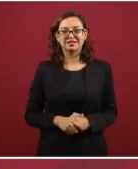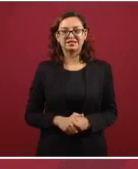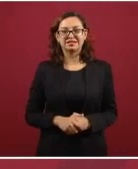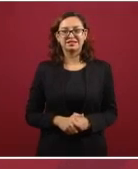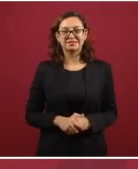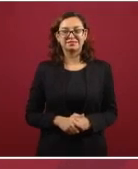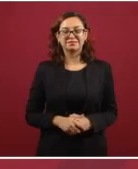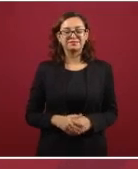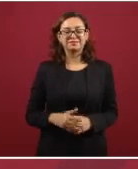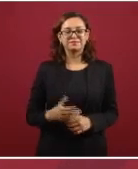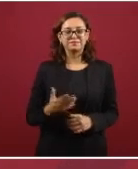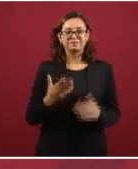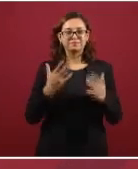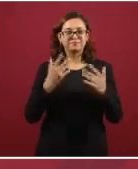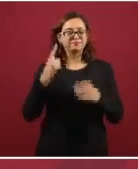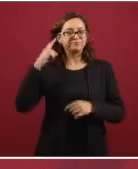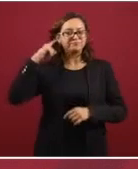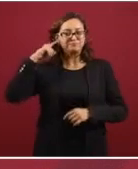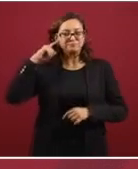vamos